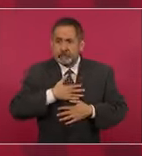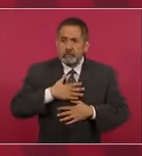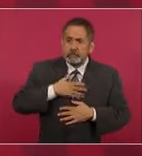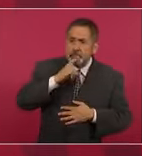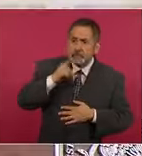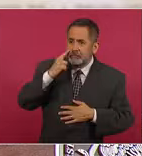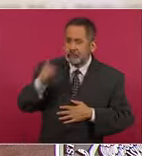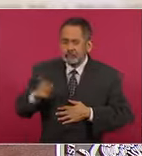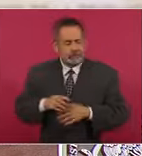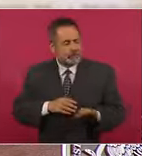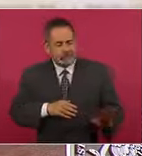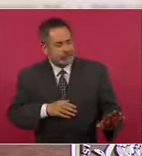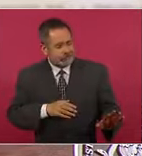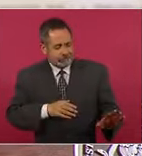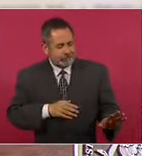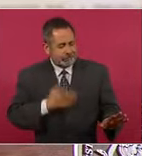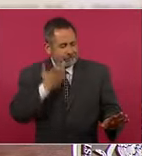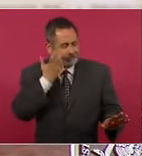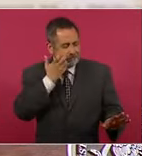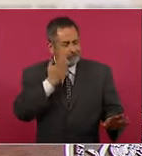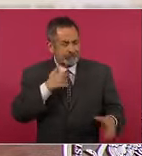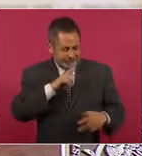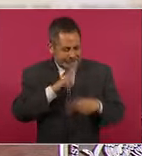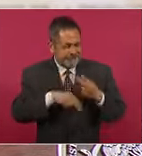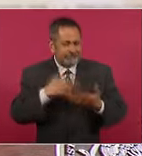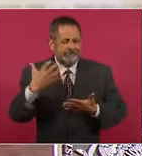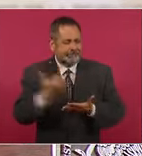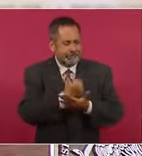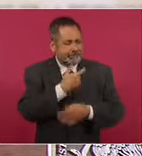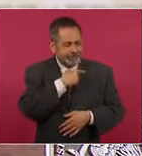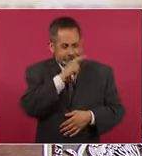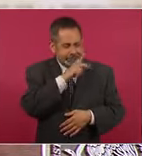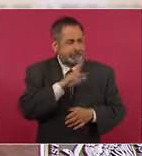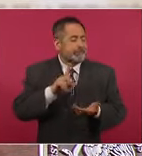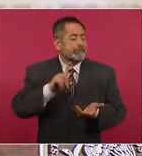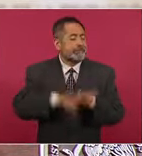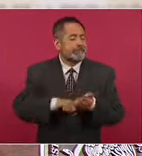va a quedar todo como está planeado.